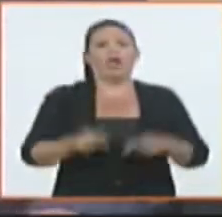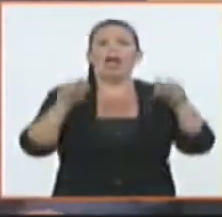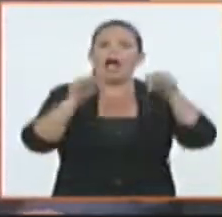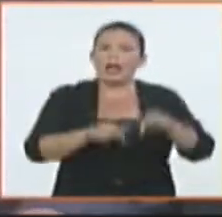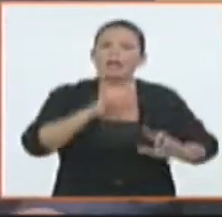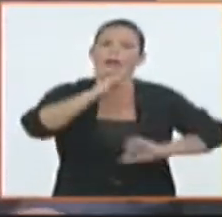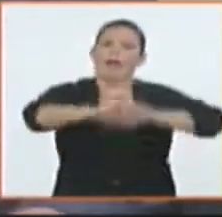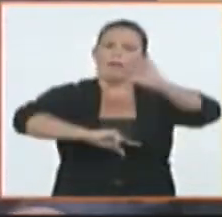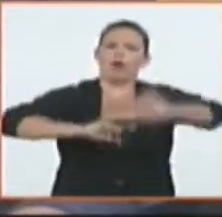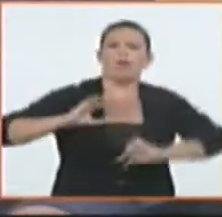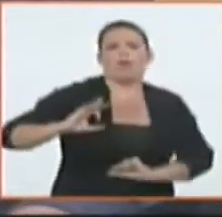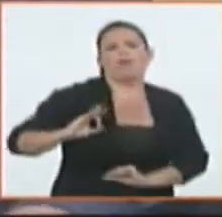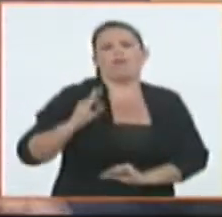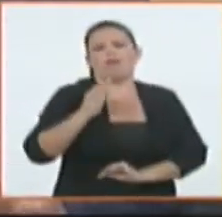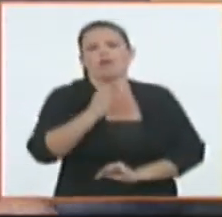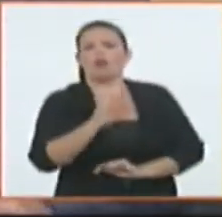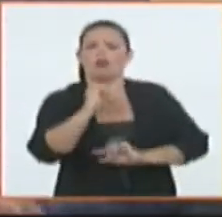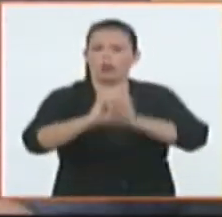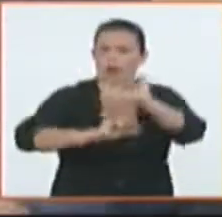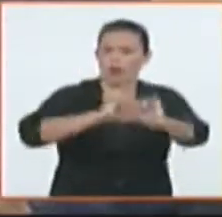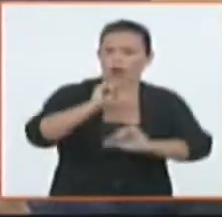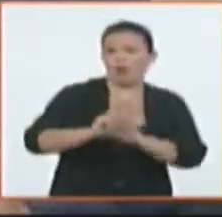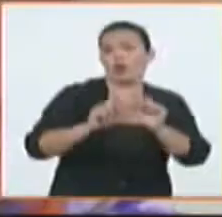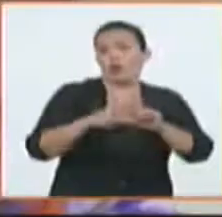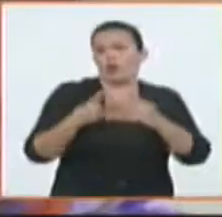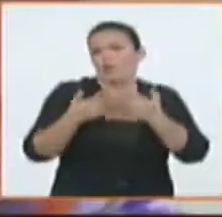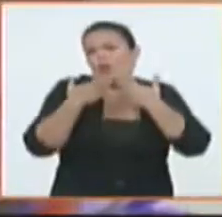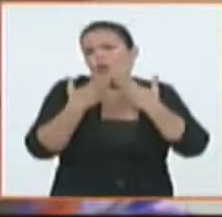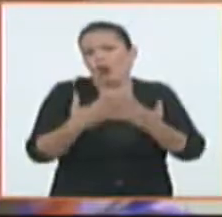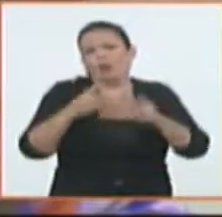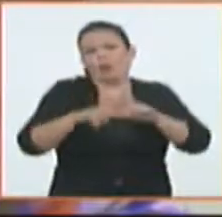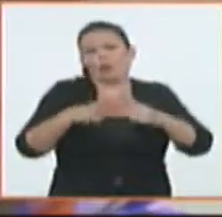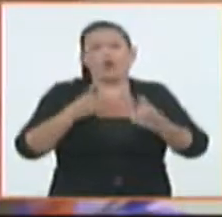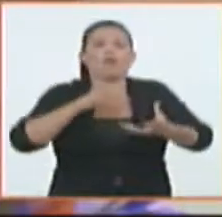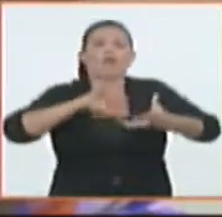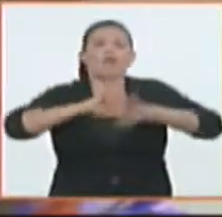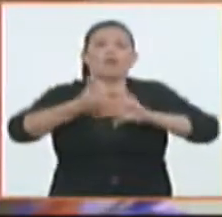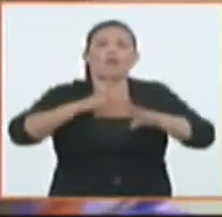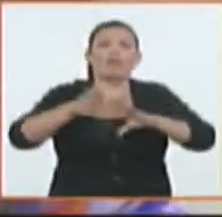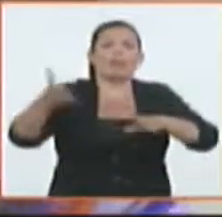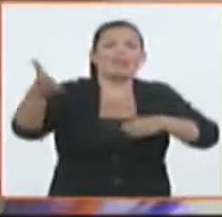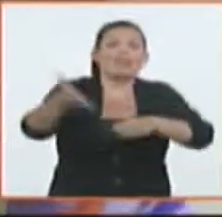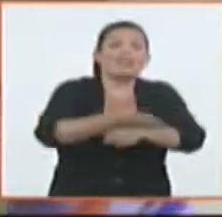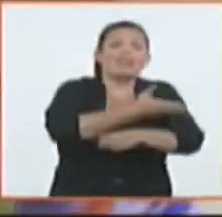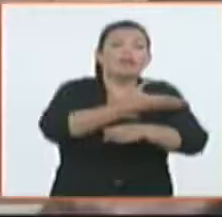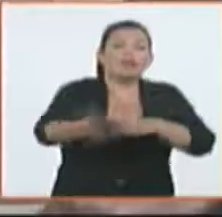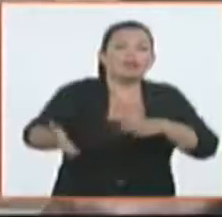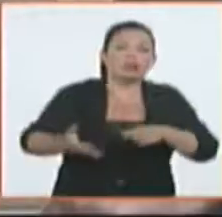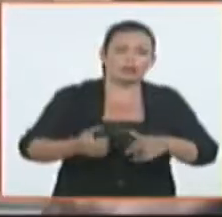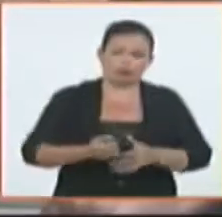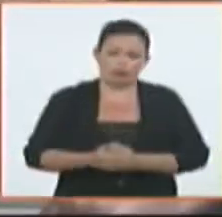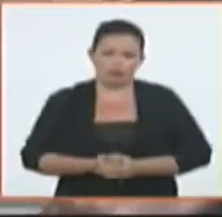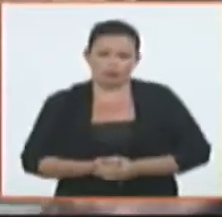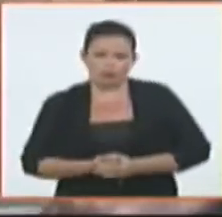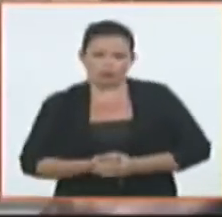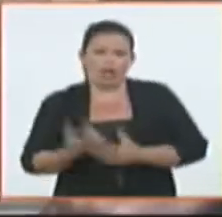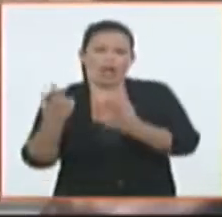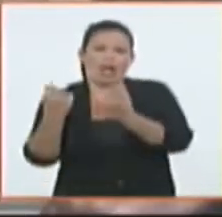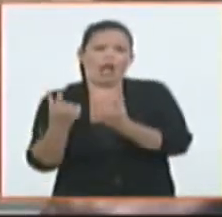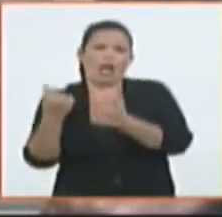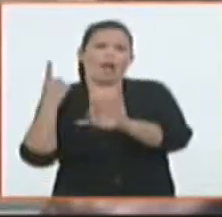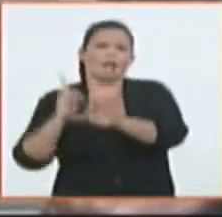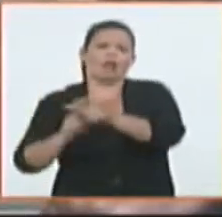es muy buena, porque genera un sistema democrático diferente al capitalismo. Por lo tanto, todo lo que estimule,